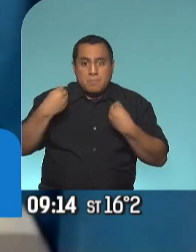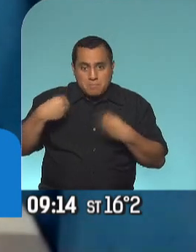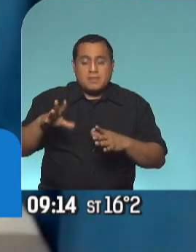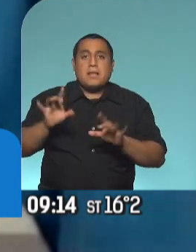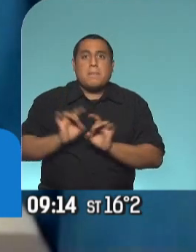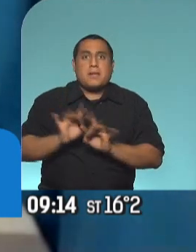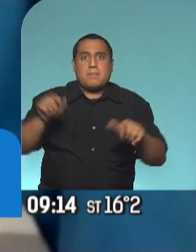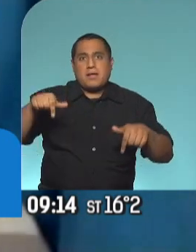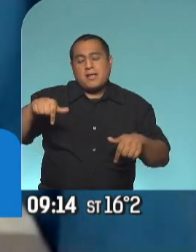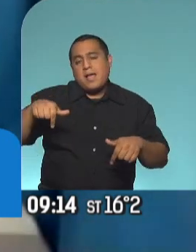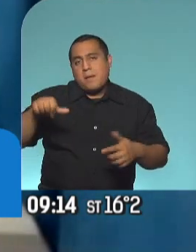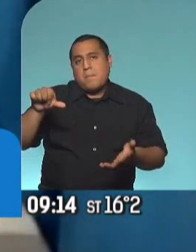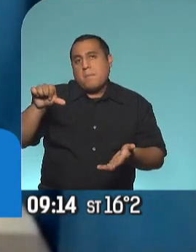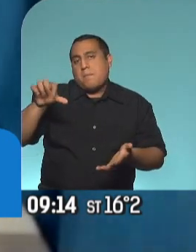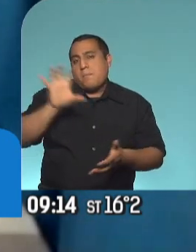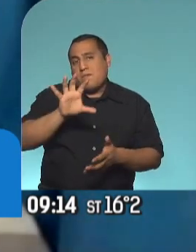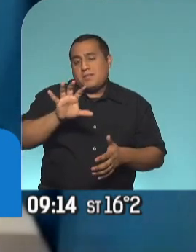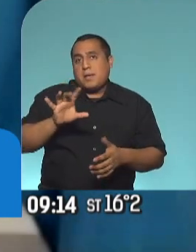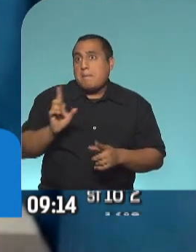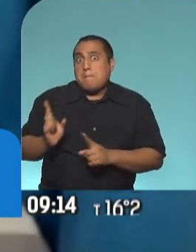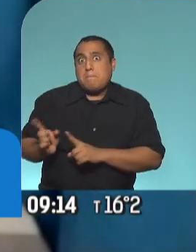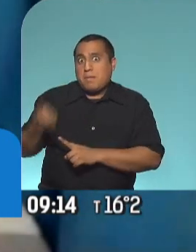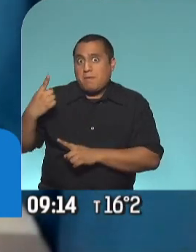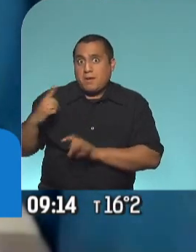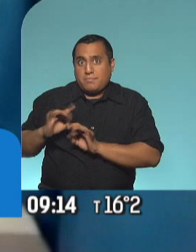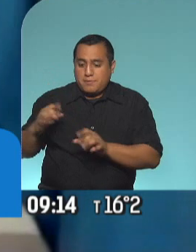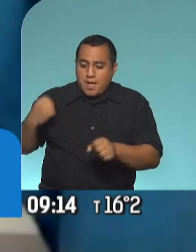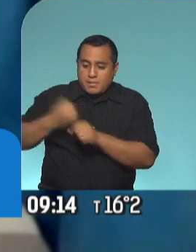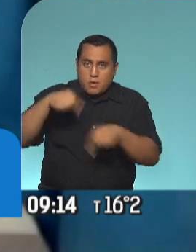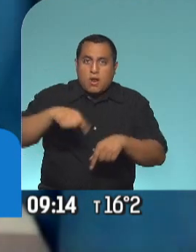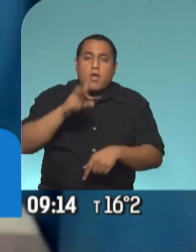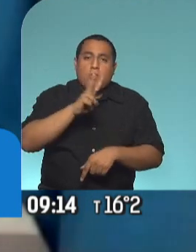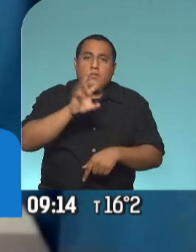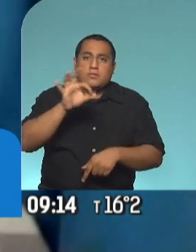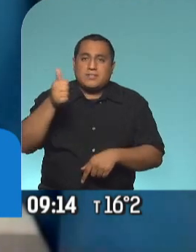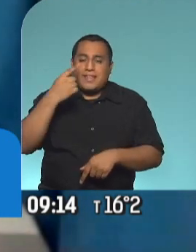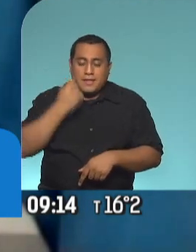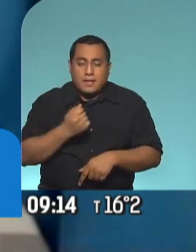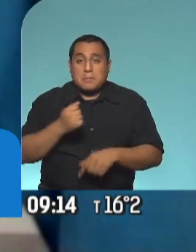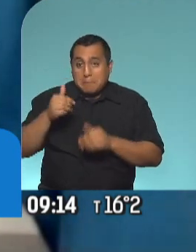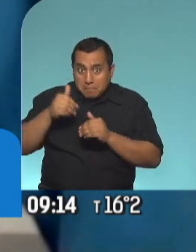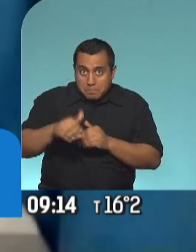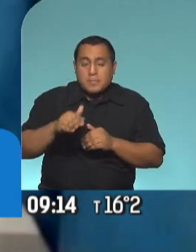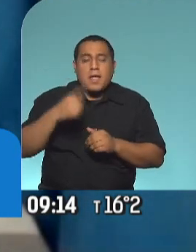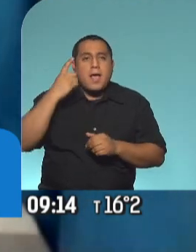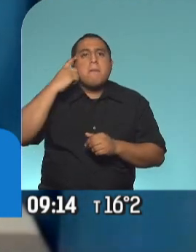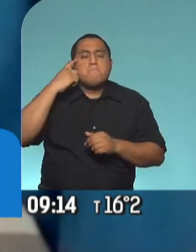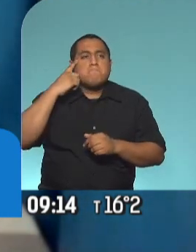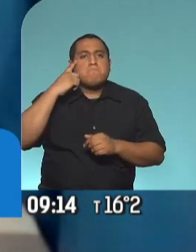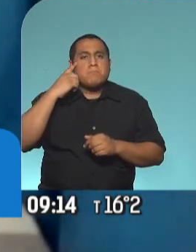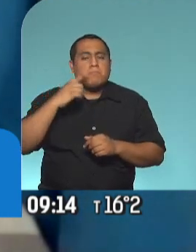para nuestra provincia, de la aparición del primer caso. En ese instante se decidió realizar la conformación del